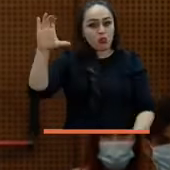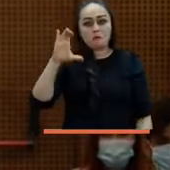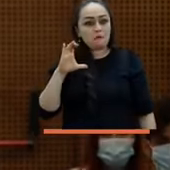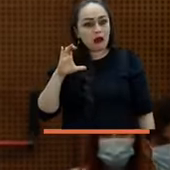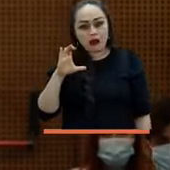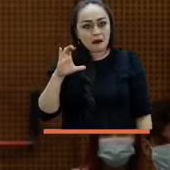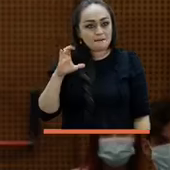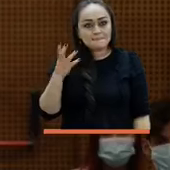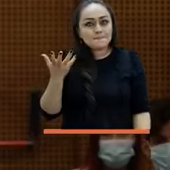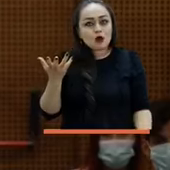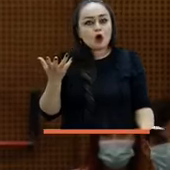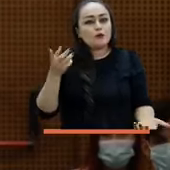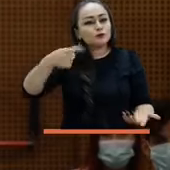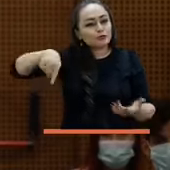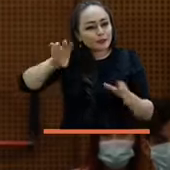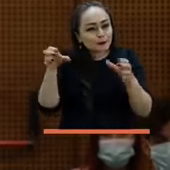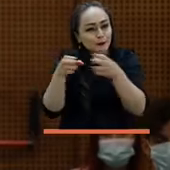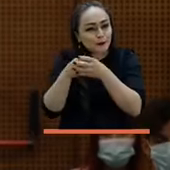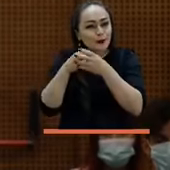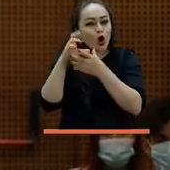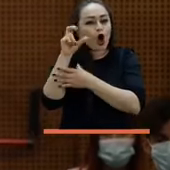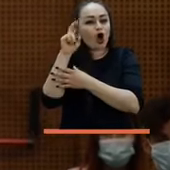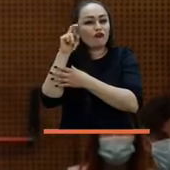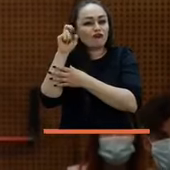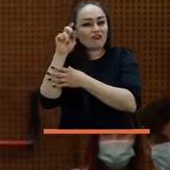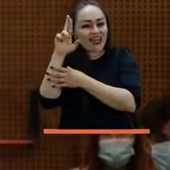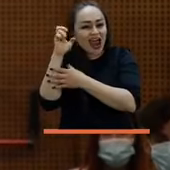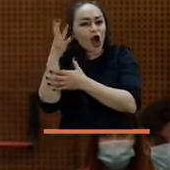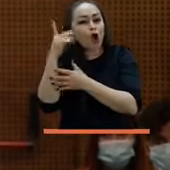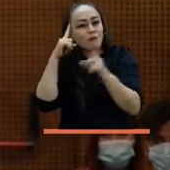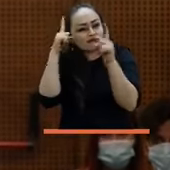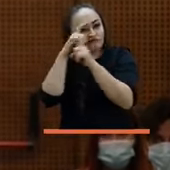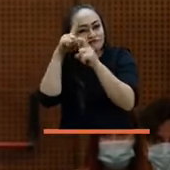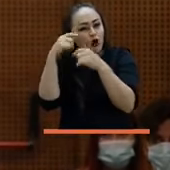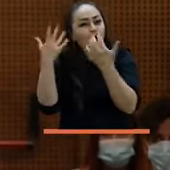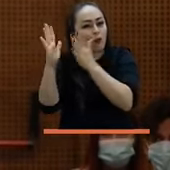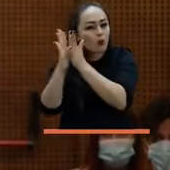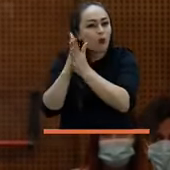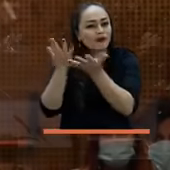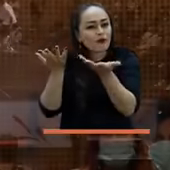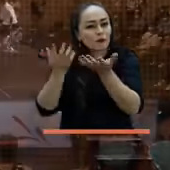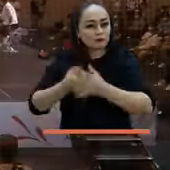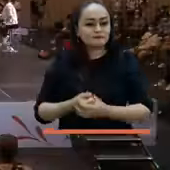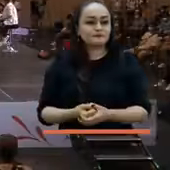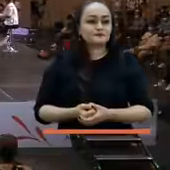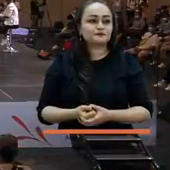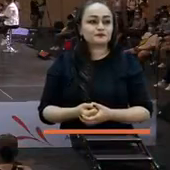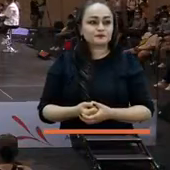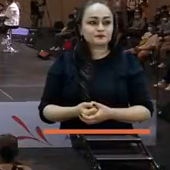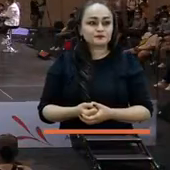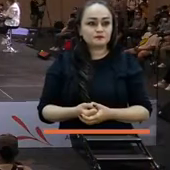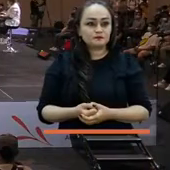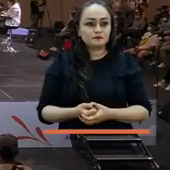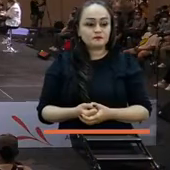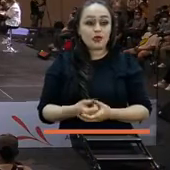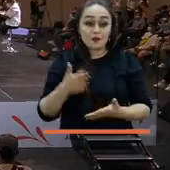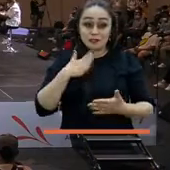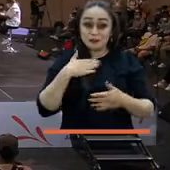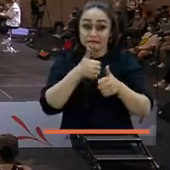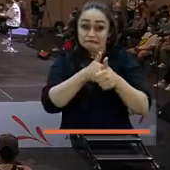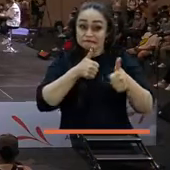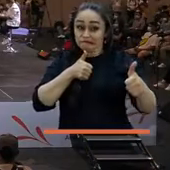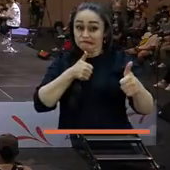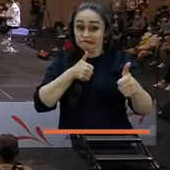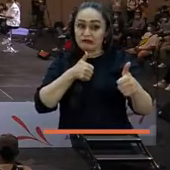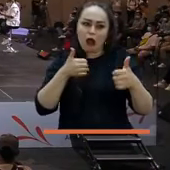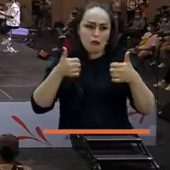confiar que se han pensado frente a eso que reflexionen nos puedes dar un poco distanciamiento entonces voy a aprovechar y me voy a